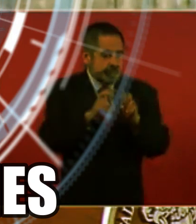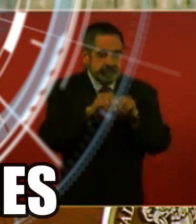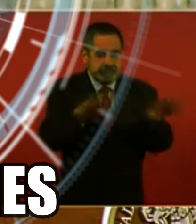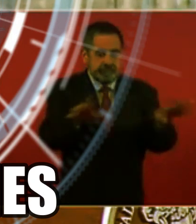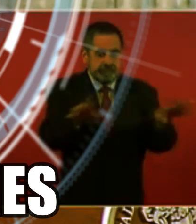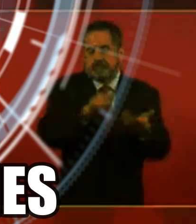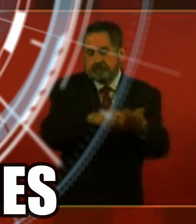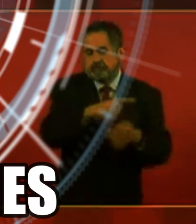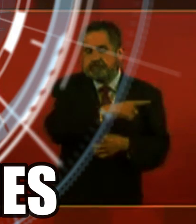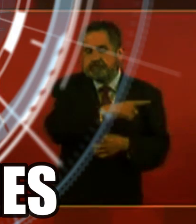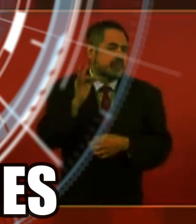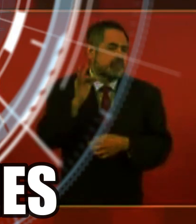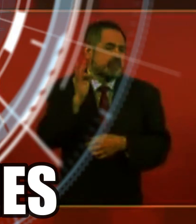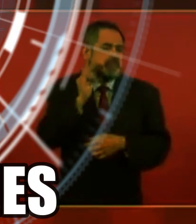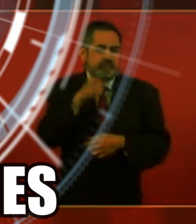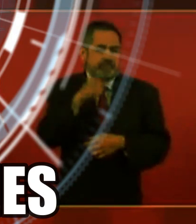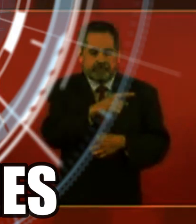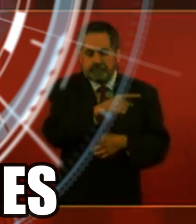Fiscalía